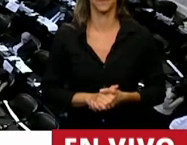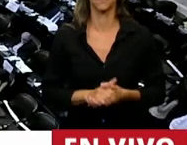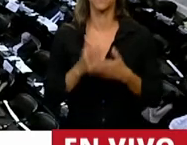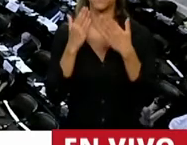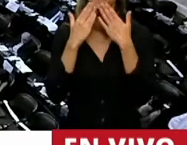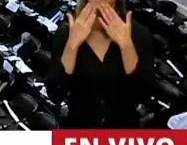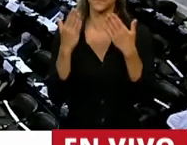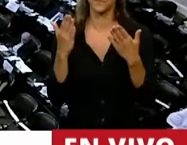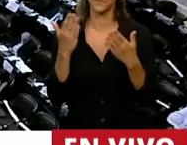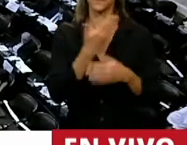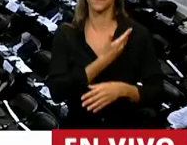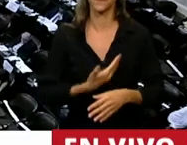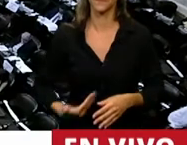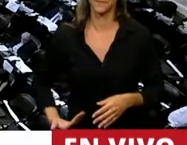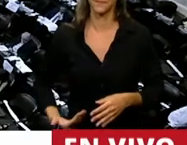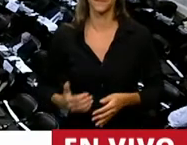Muchas gracias, señor presidente.